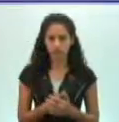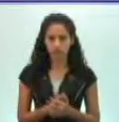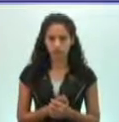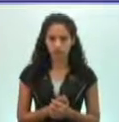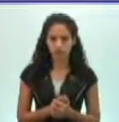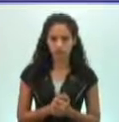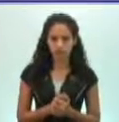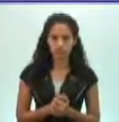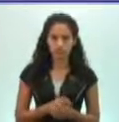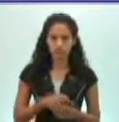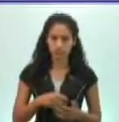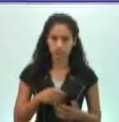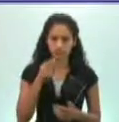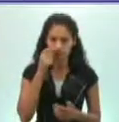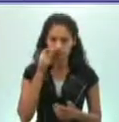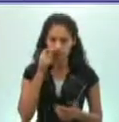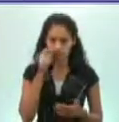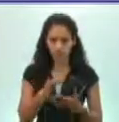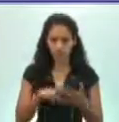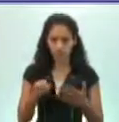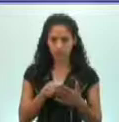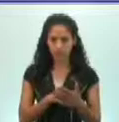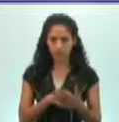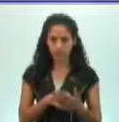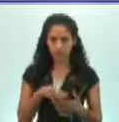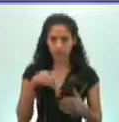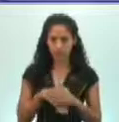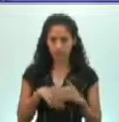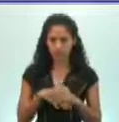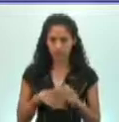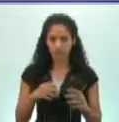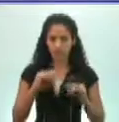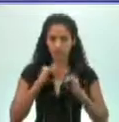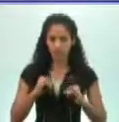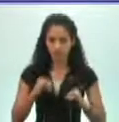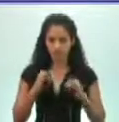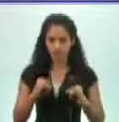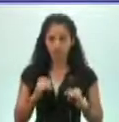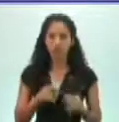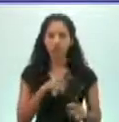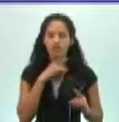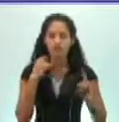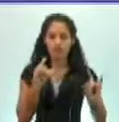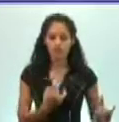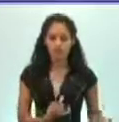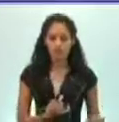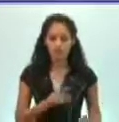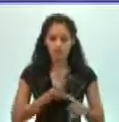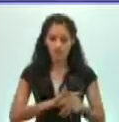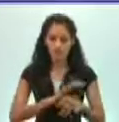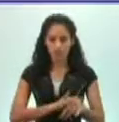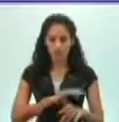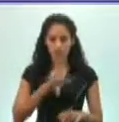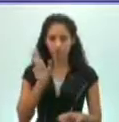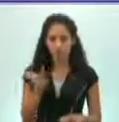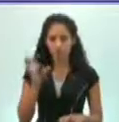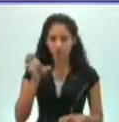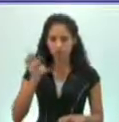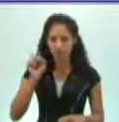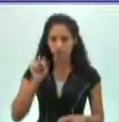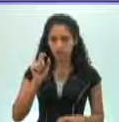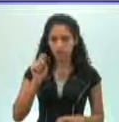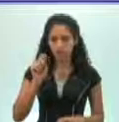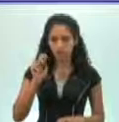Enrique VII tenía de la peste, se registraron en Inglaterra las defunciones causadas por esta enfermedad a fin de mantener informada a